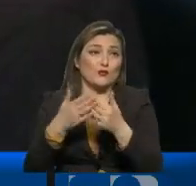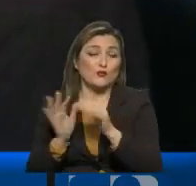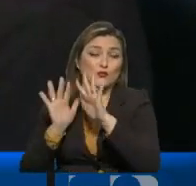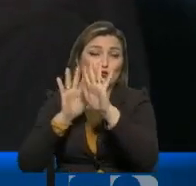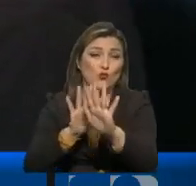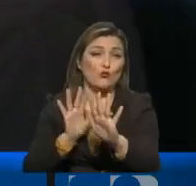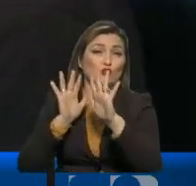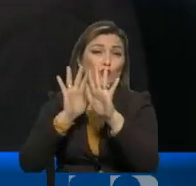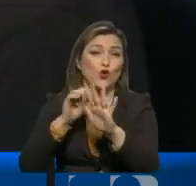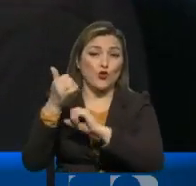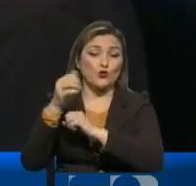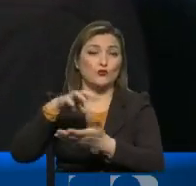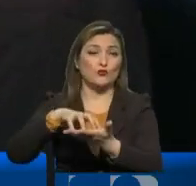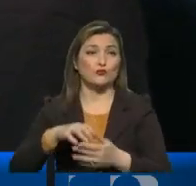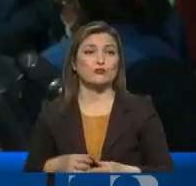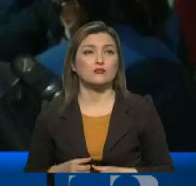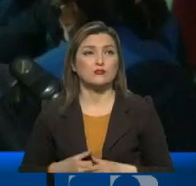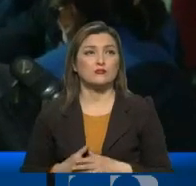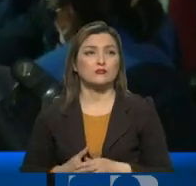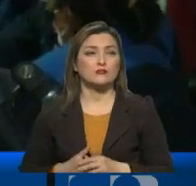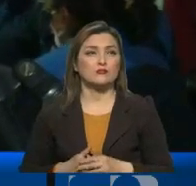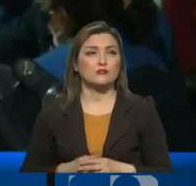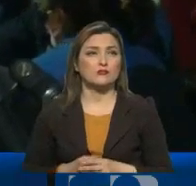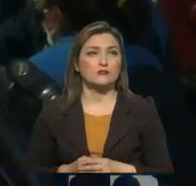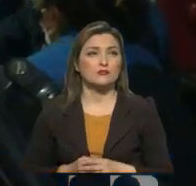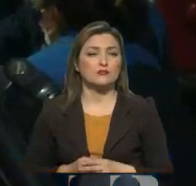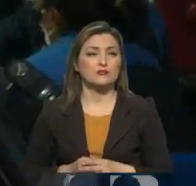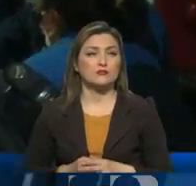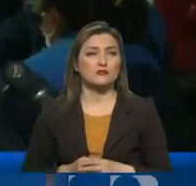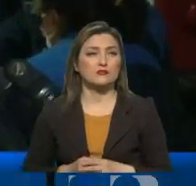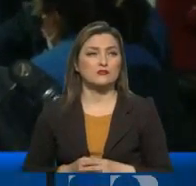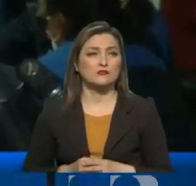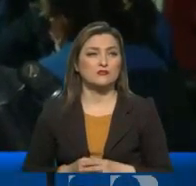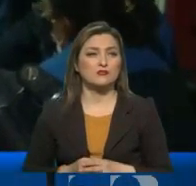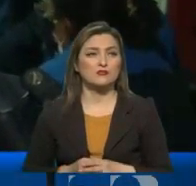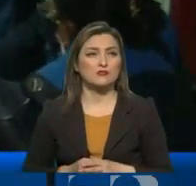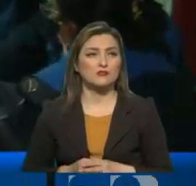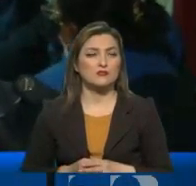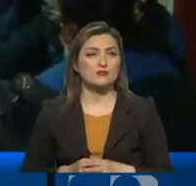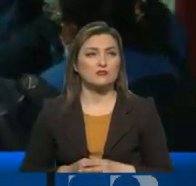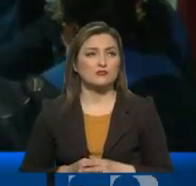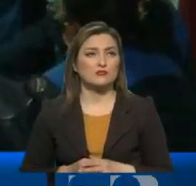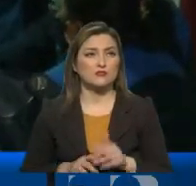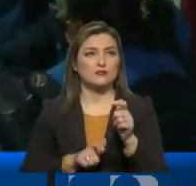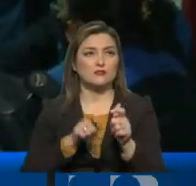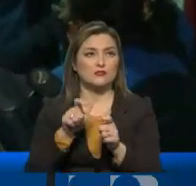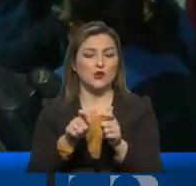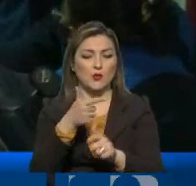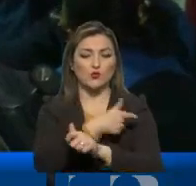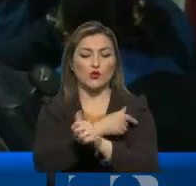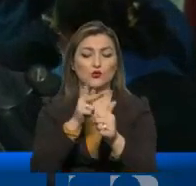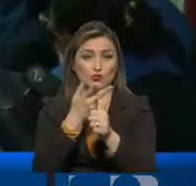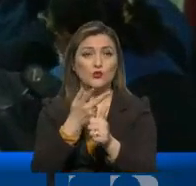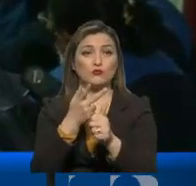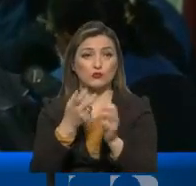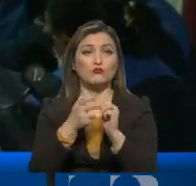inclusive desde otras provincias el inconveniente fue él número de personas que estaban que querían vacunarse sus segundas dosis